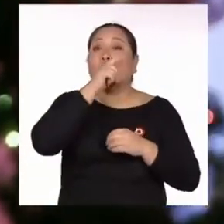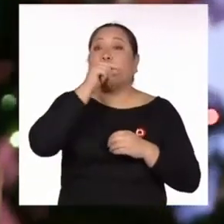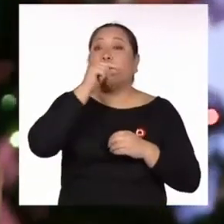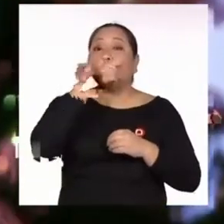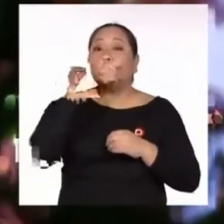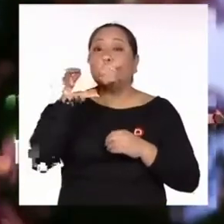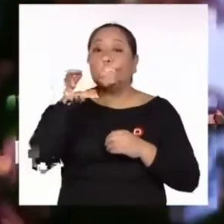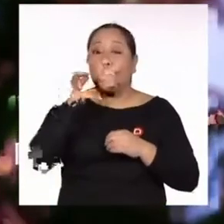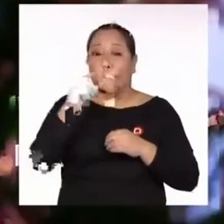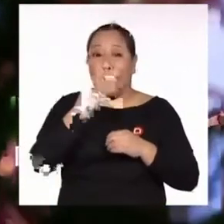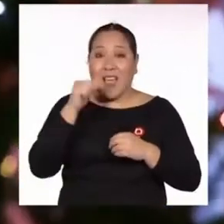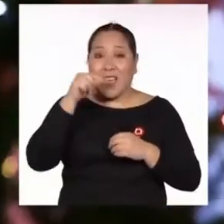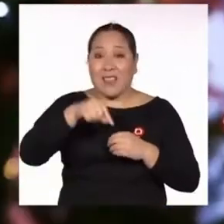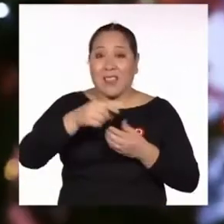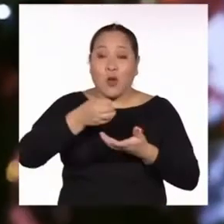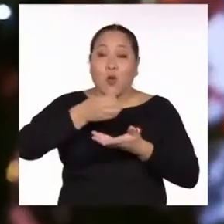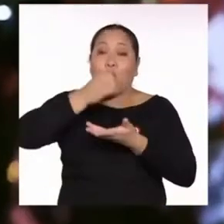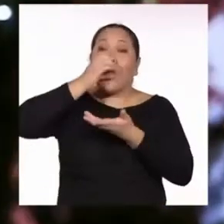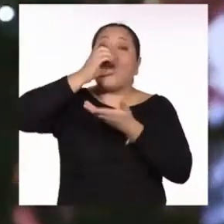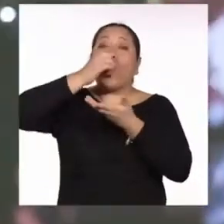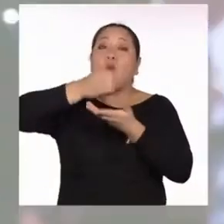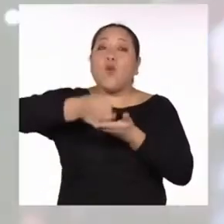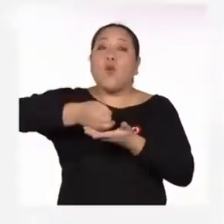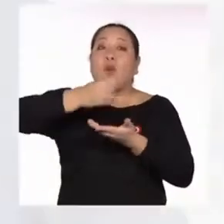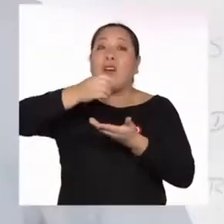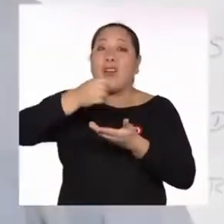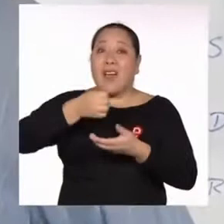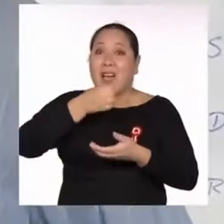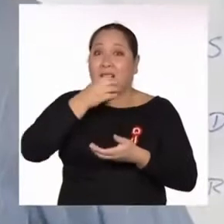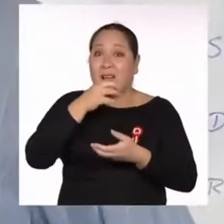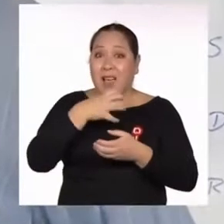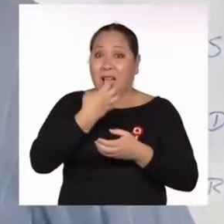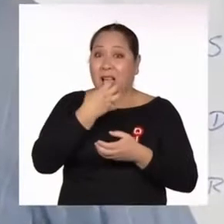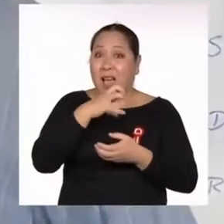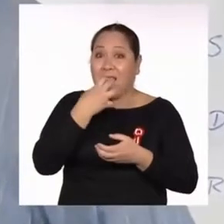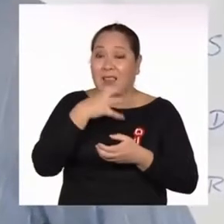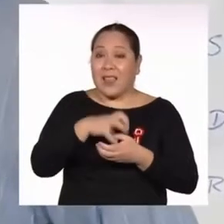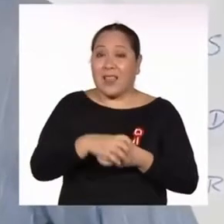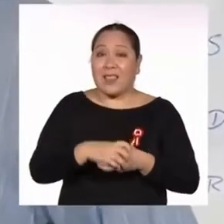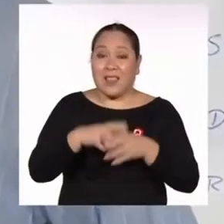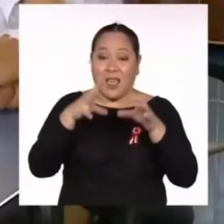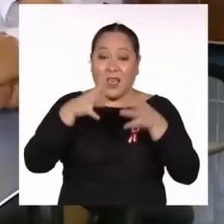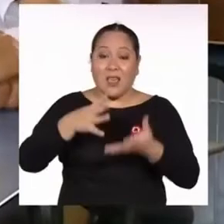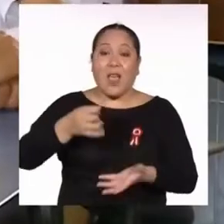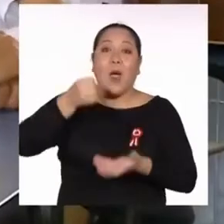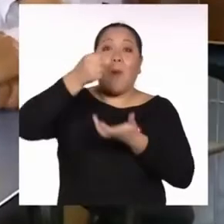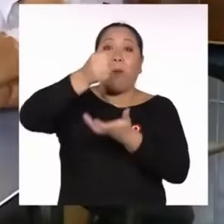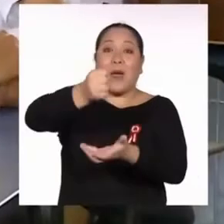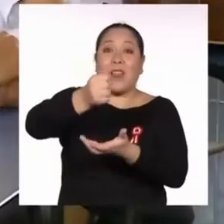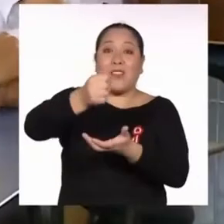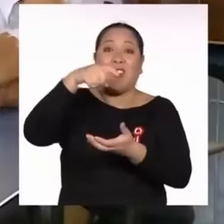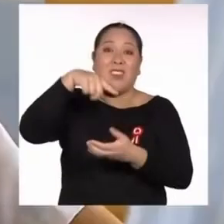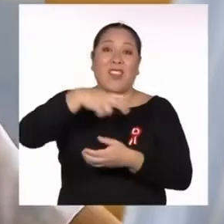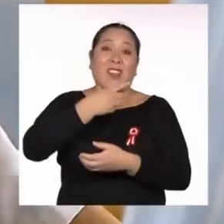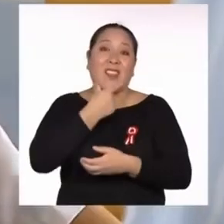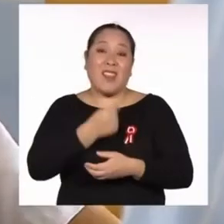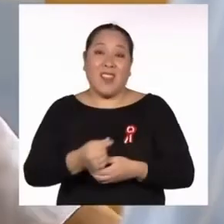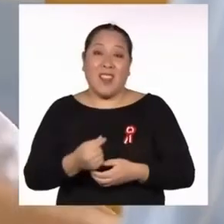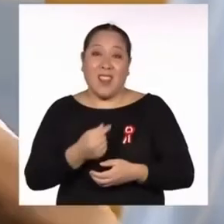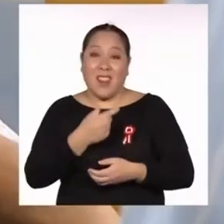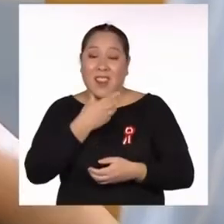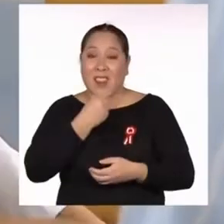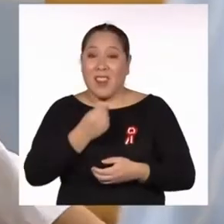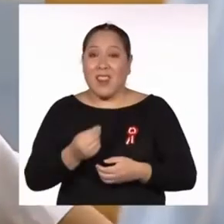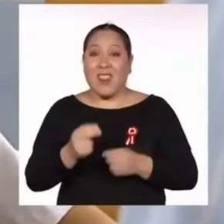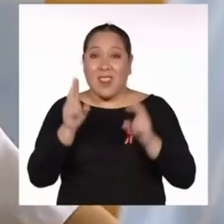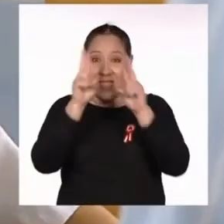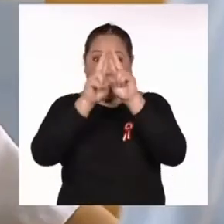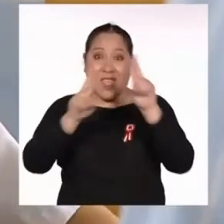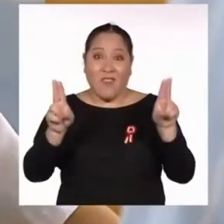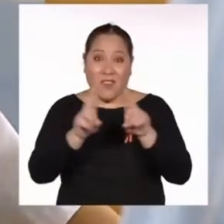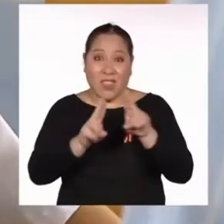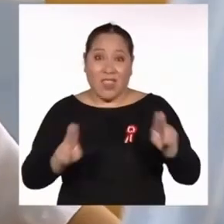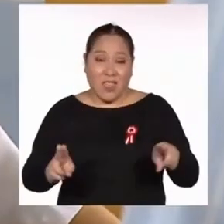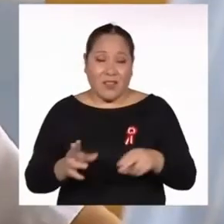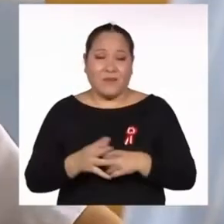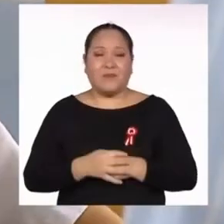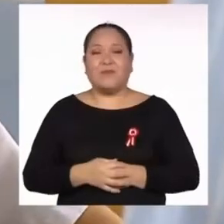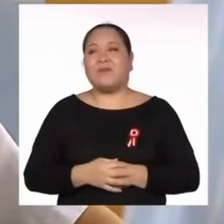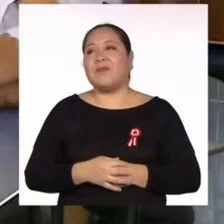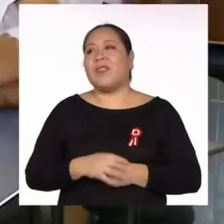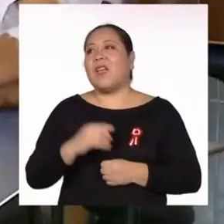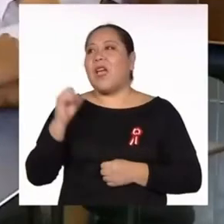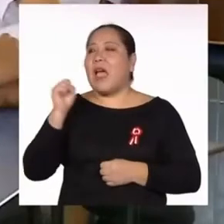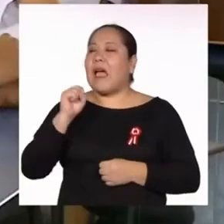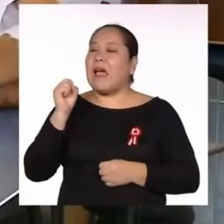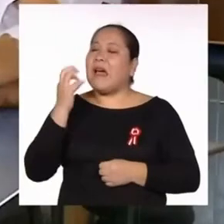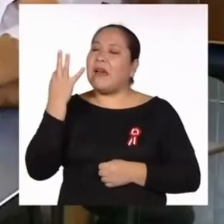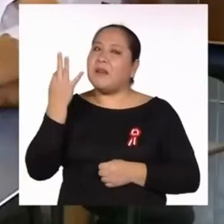costumbres como estas se convierten en tradiciones entendieron hasta ahora si esto es verdad